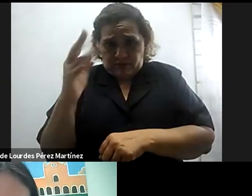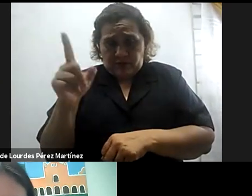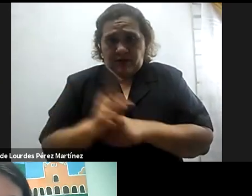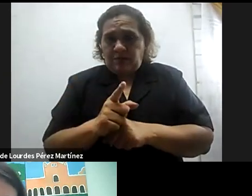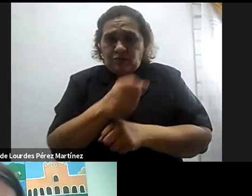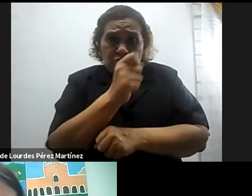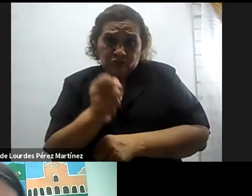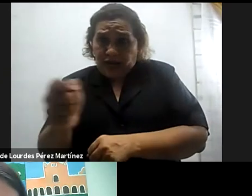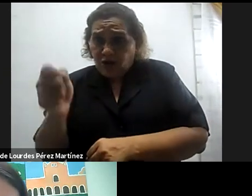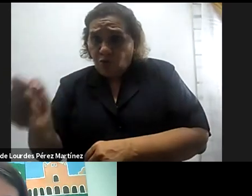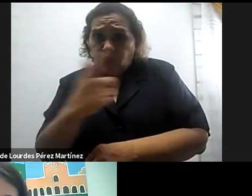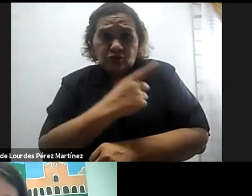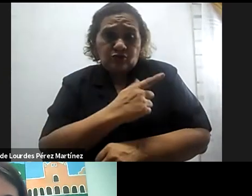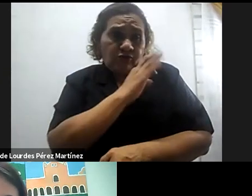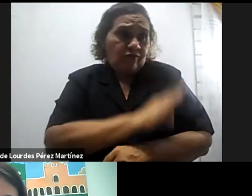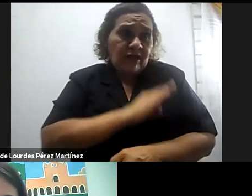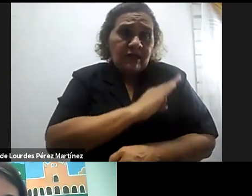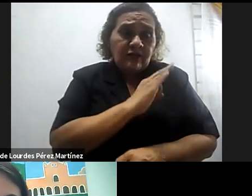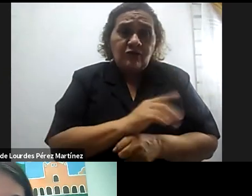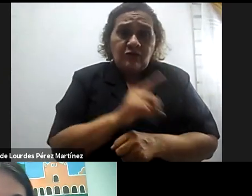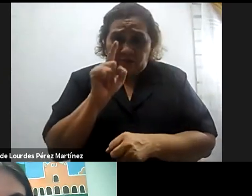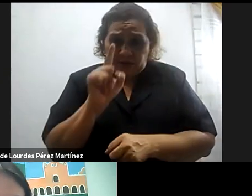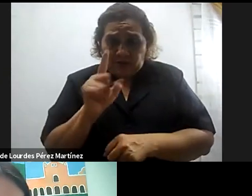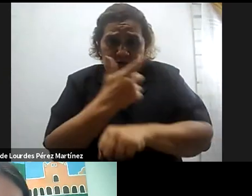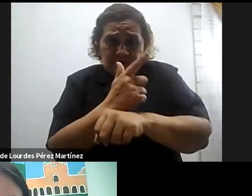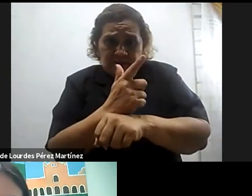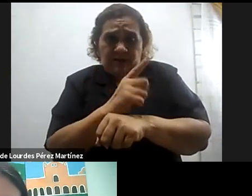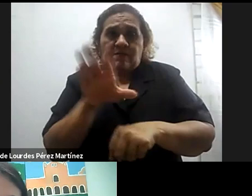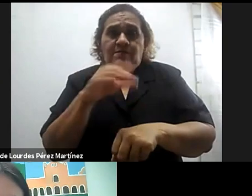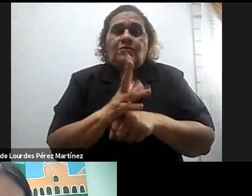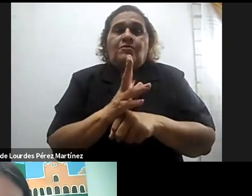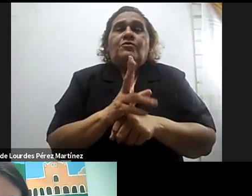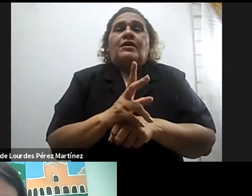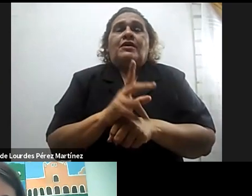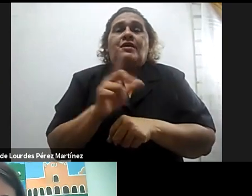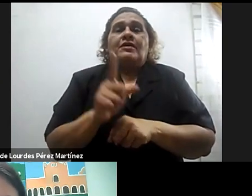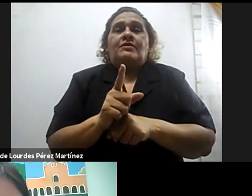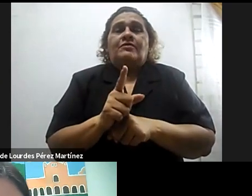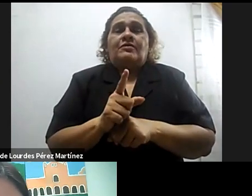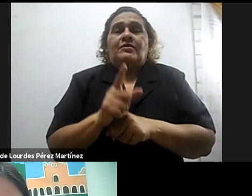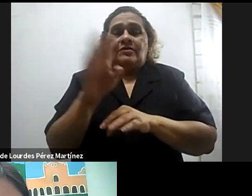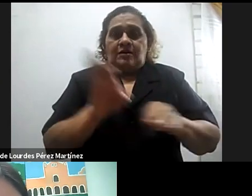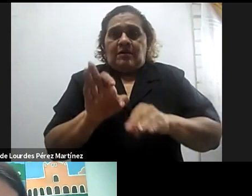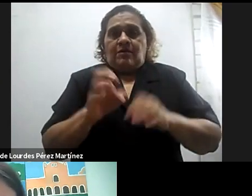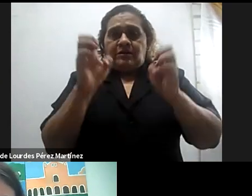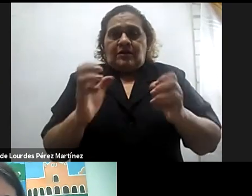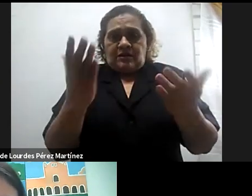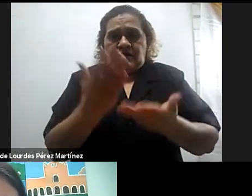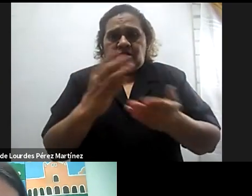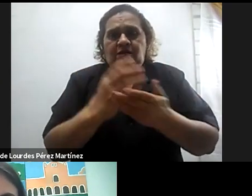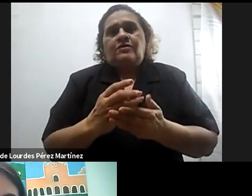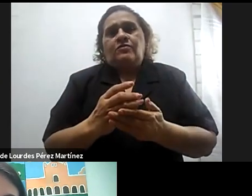saludos y felicitaciones para ti, por la plática, por el trabajo que está haciendo esta dirección a tu cargo. David